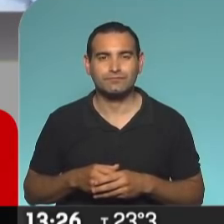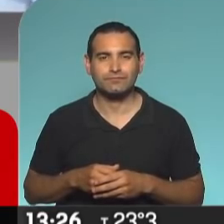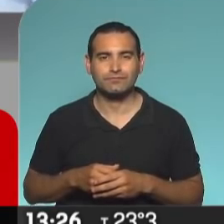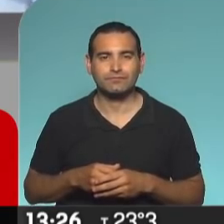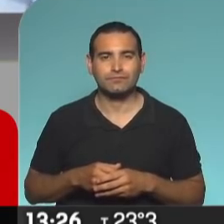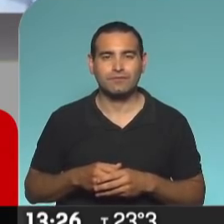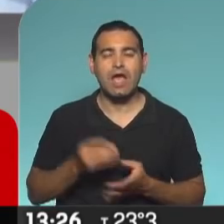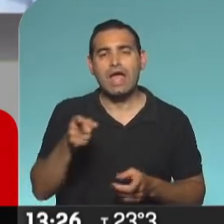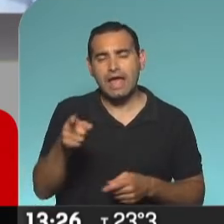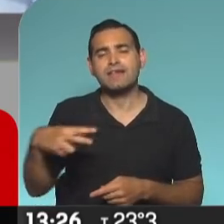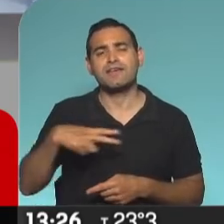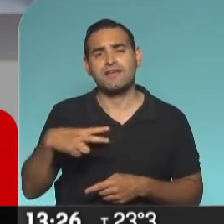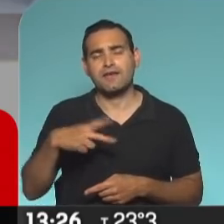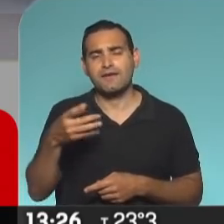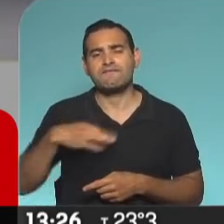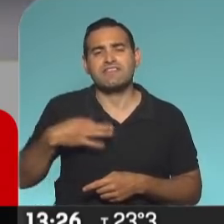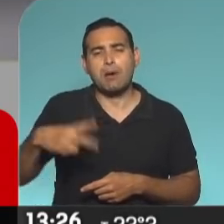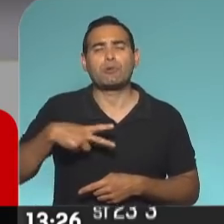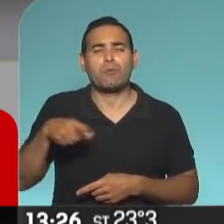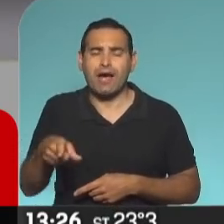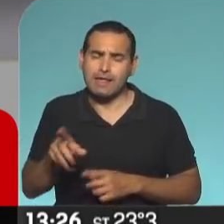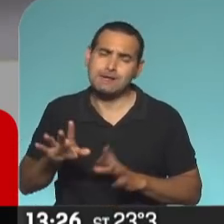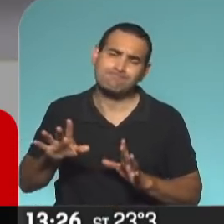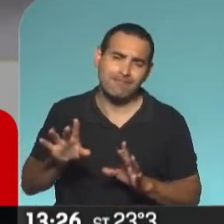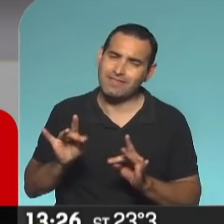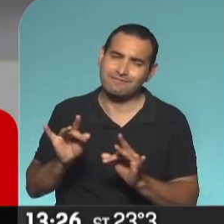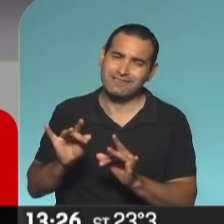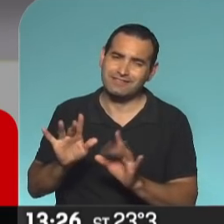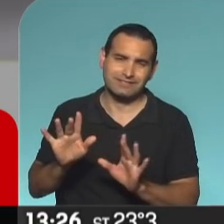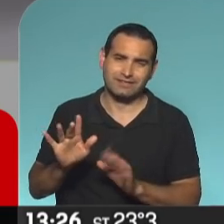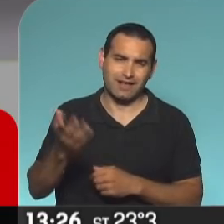su vida particular, de orígenes muy difíciles,